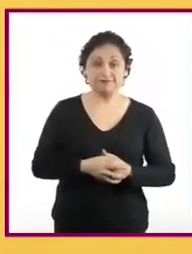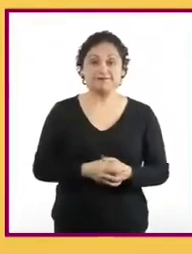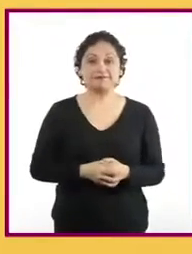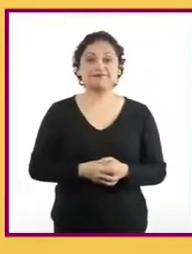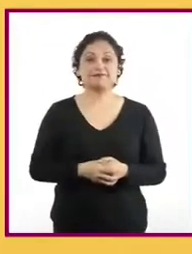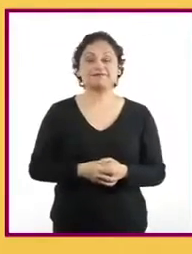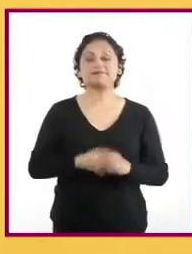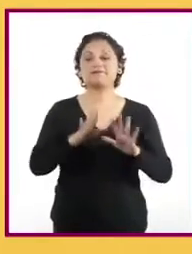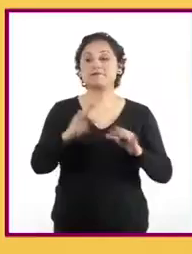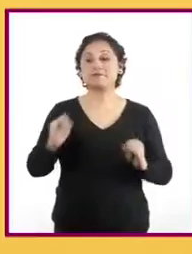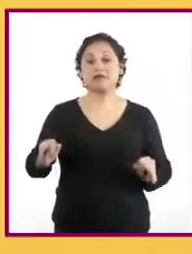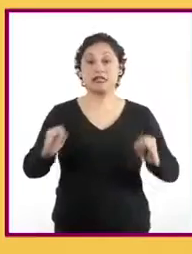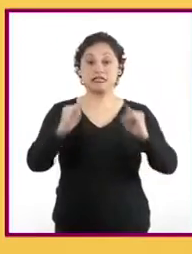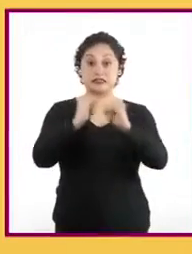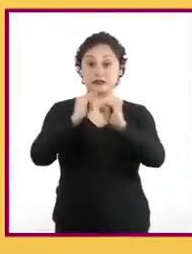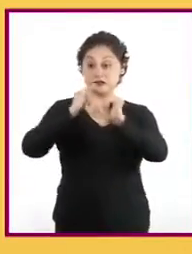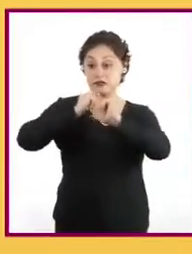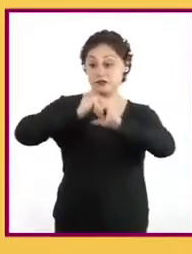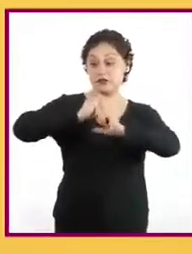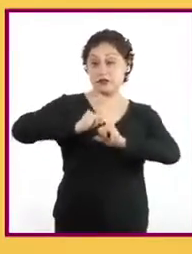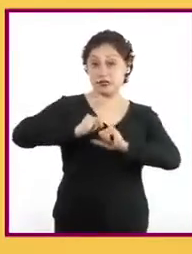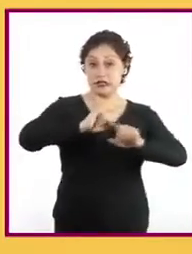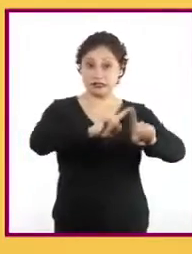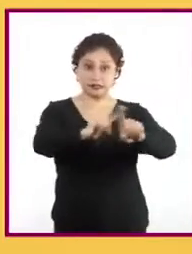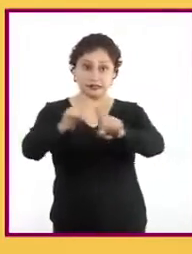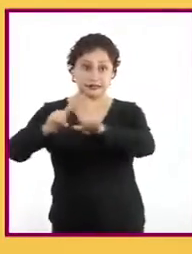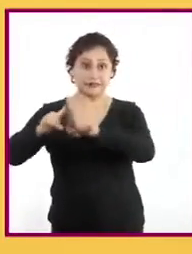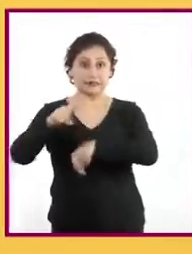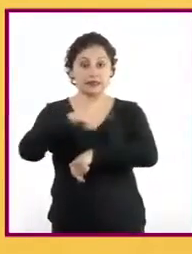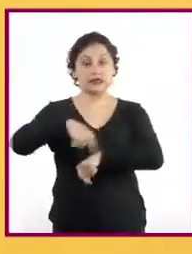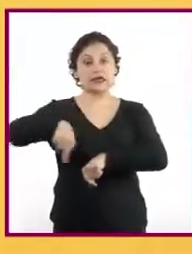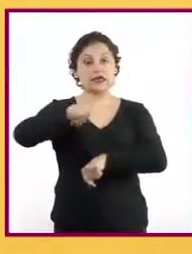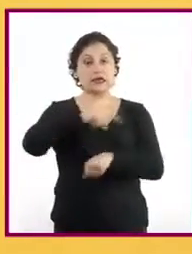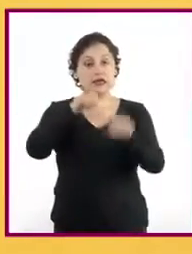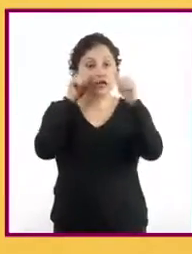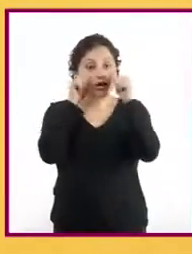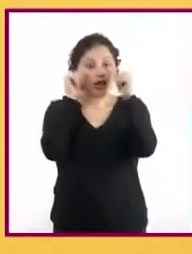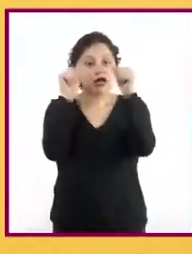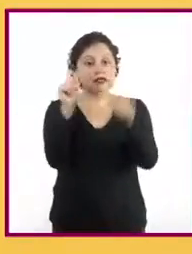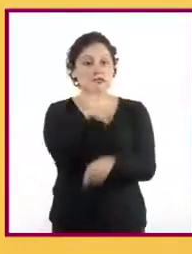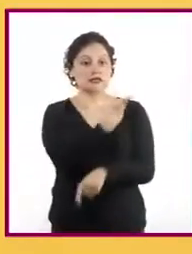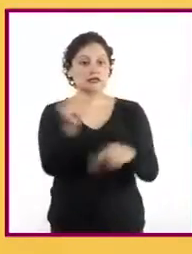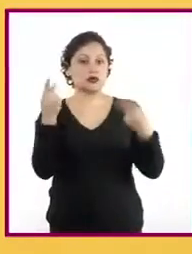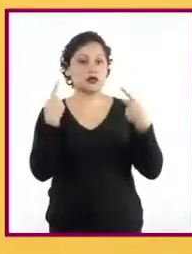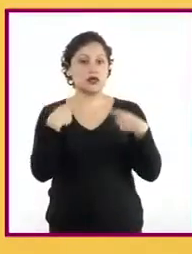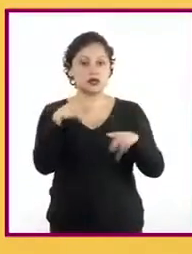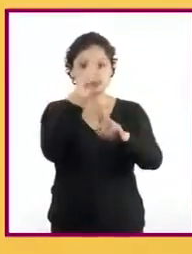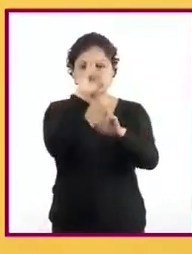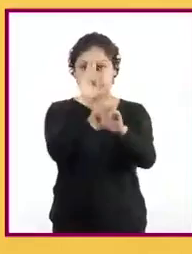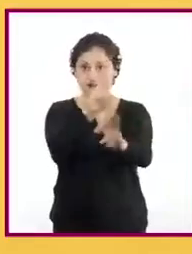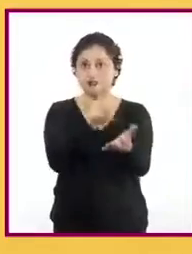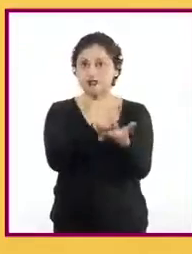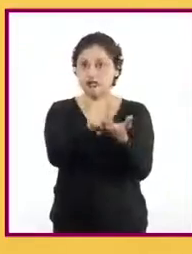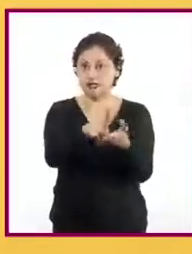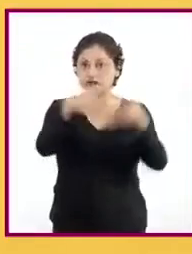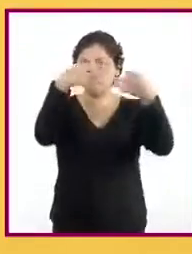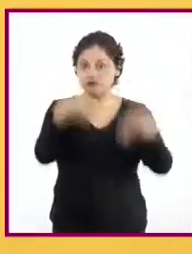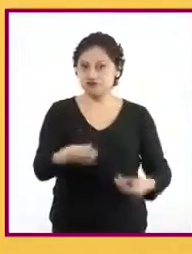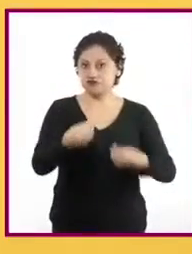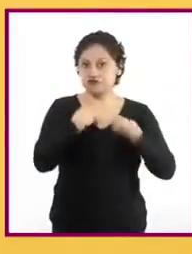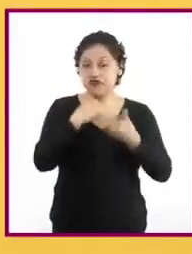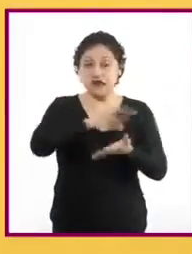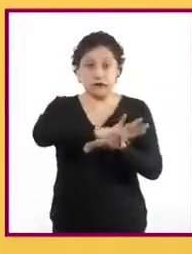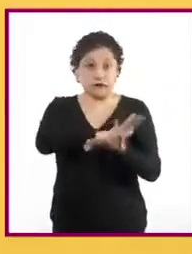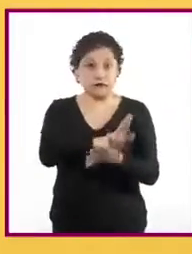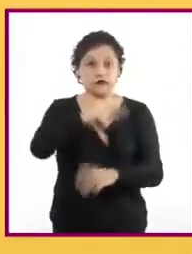Las instituciones y autoridades deben atender a todas las personas respetando sus derechos y dignidad, sin